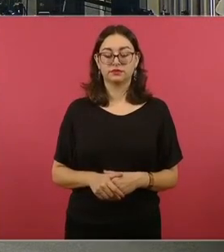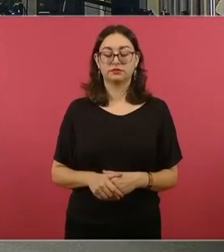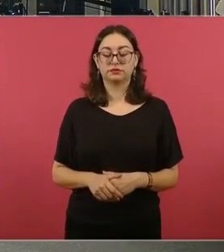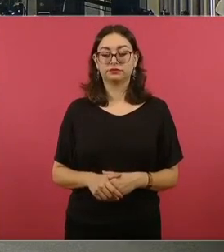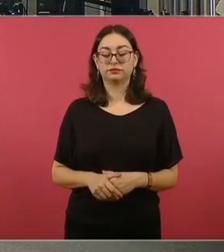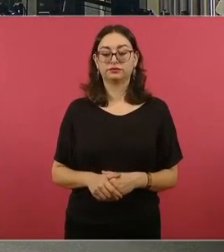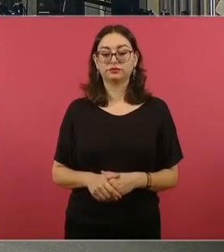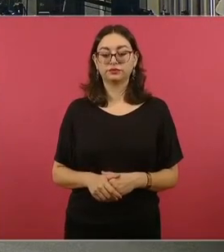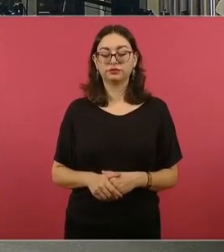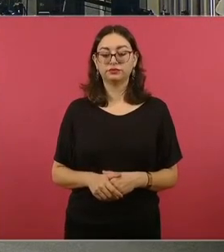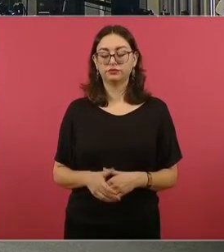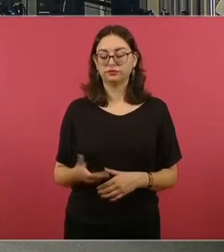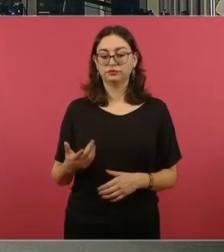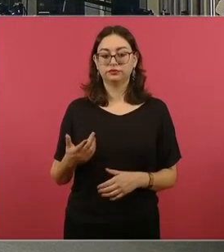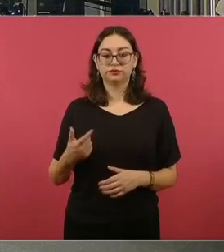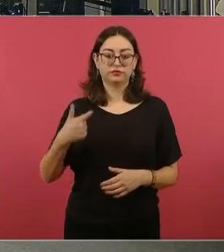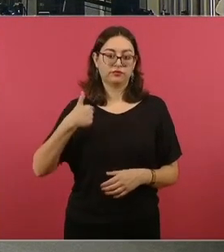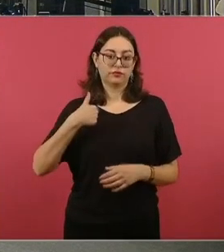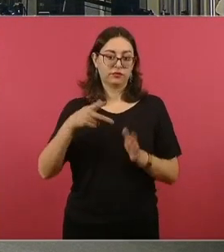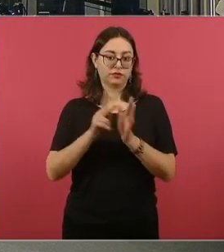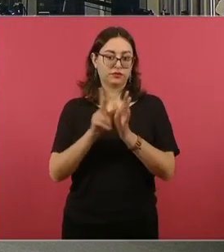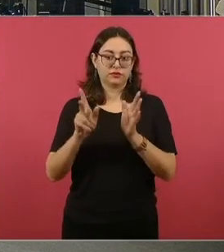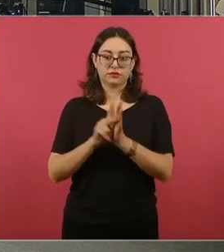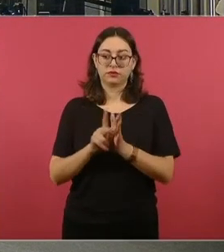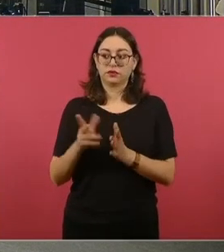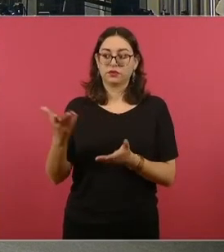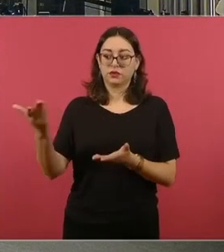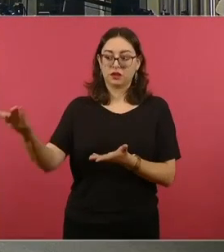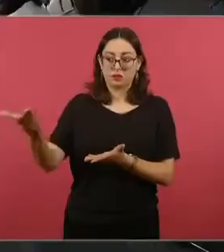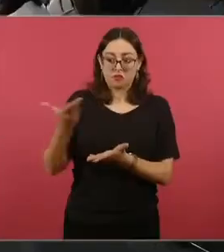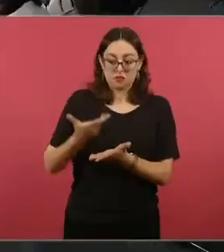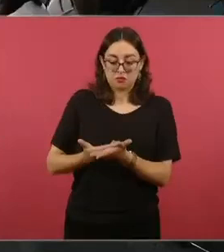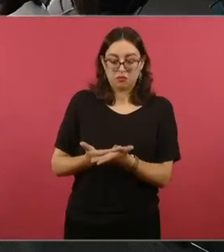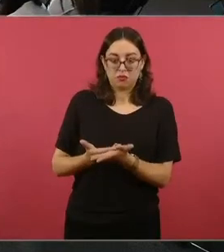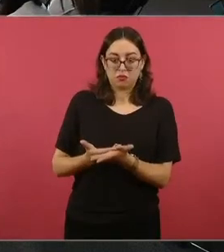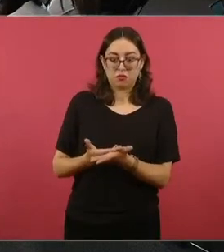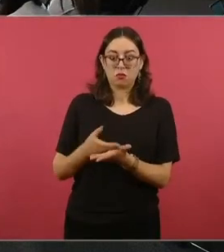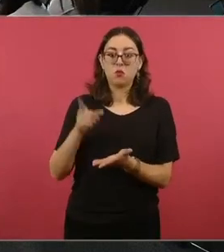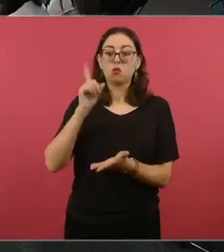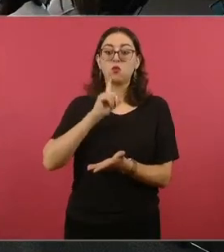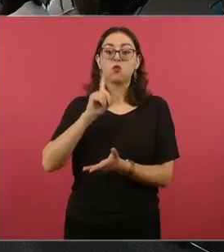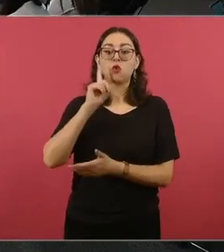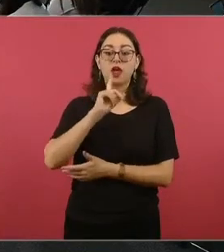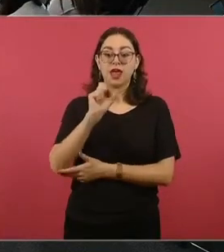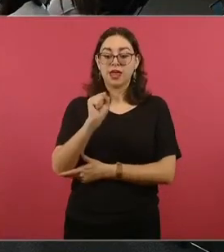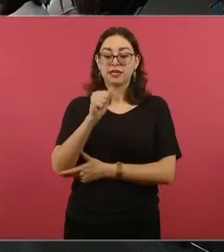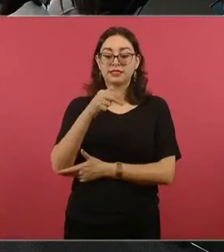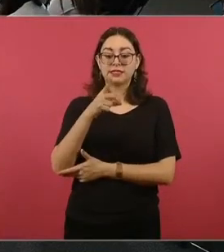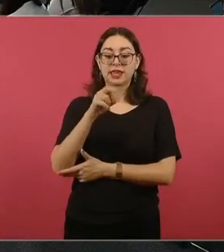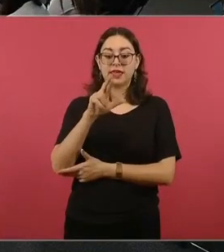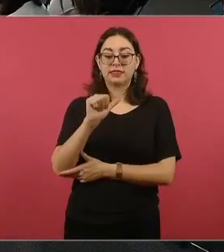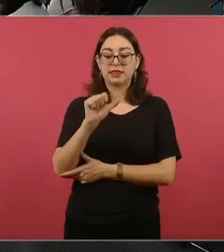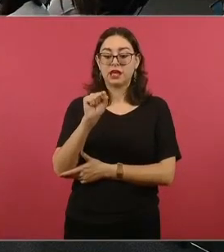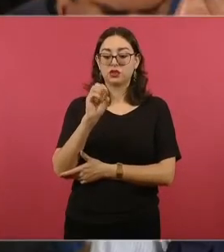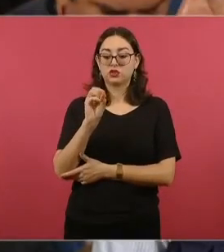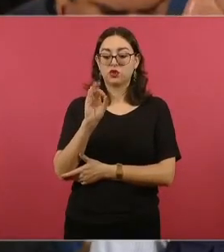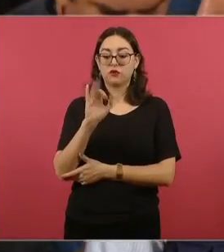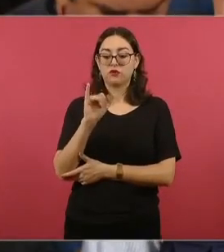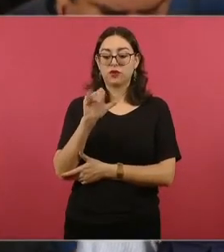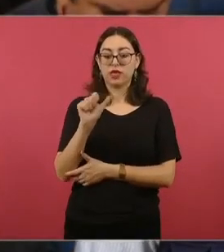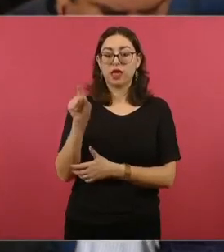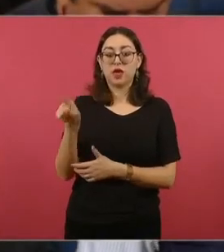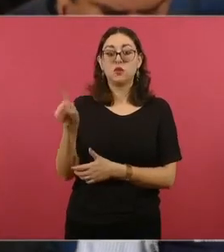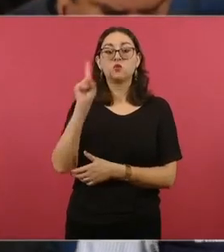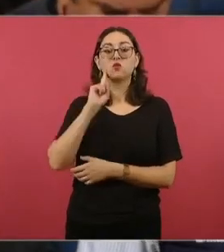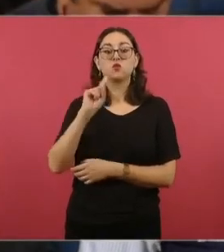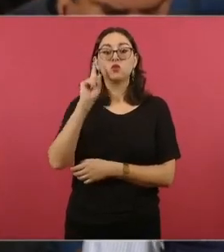petición dirigida hacia usted de la señora Sandra Sofía Arroyo Torres, de 75